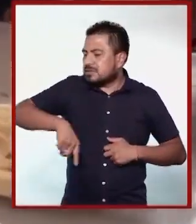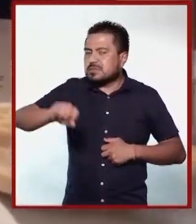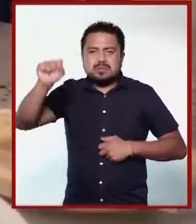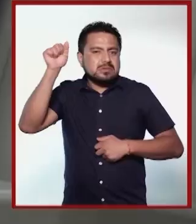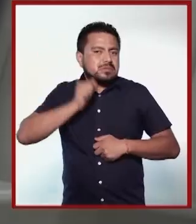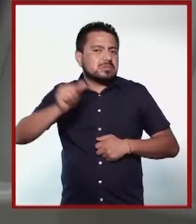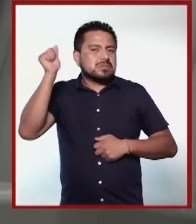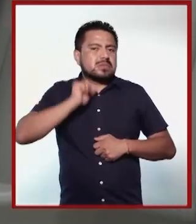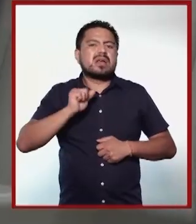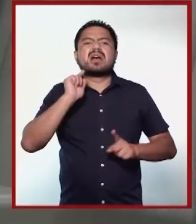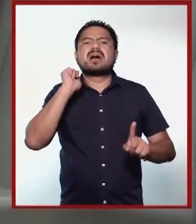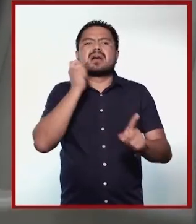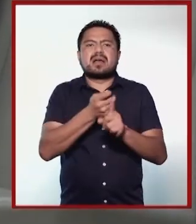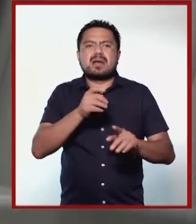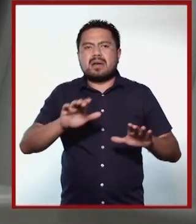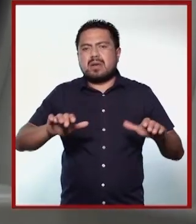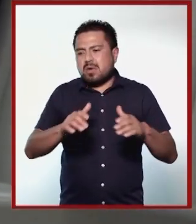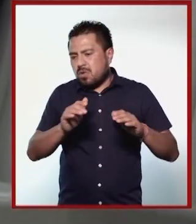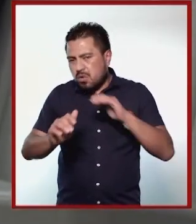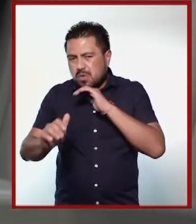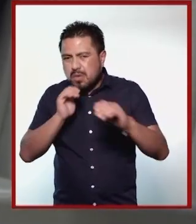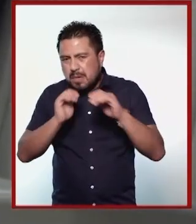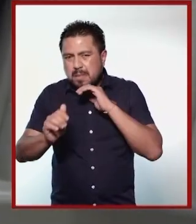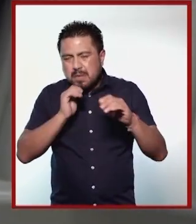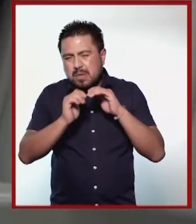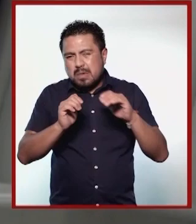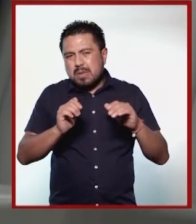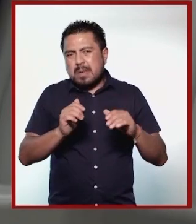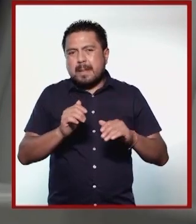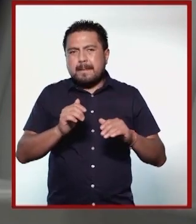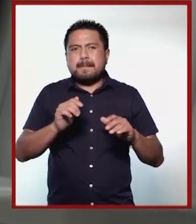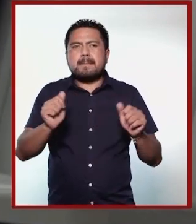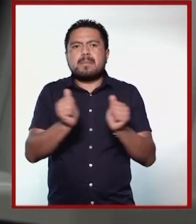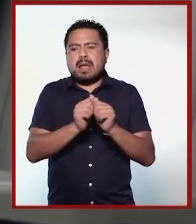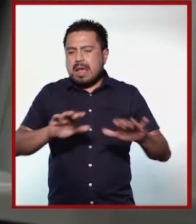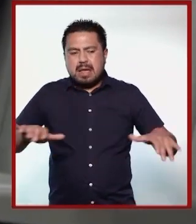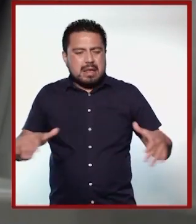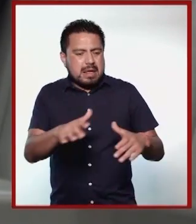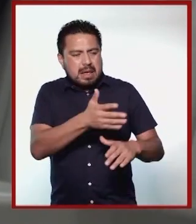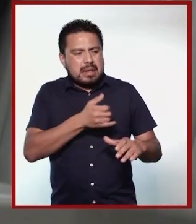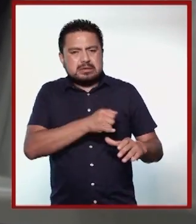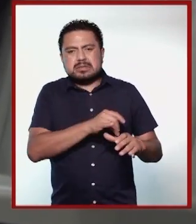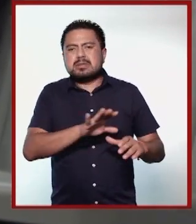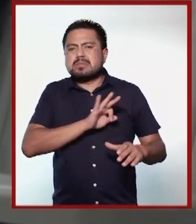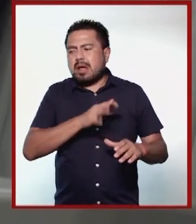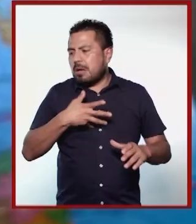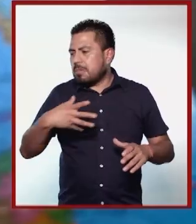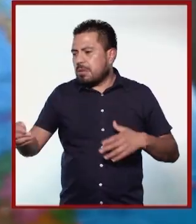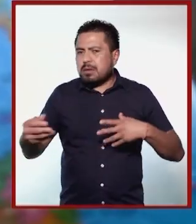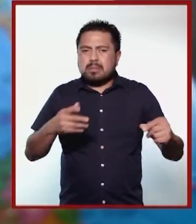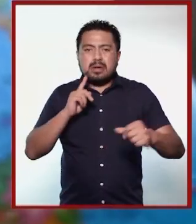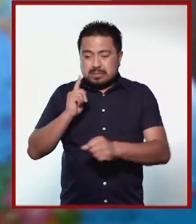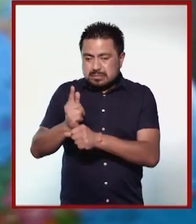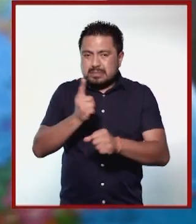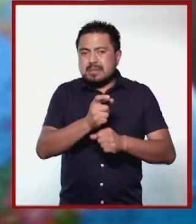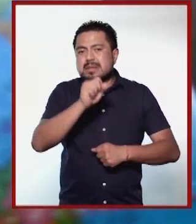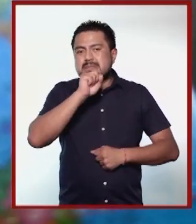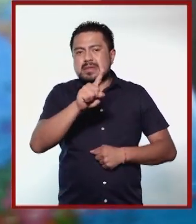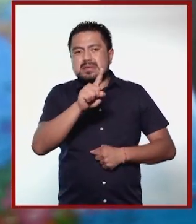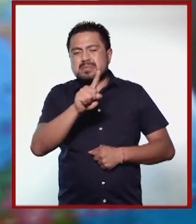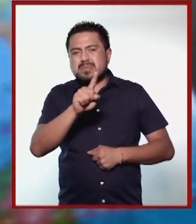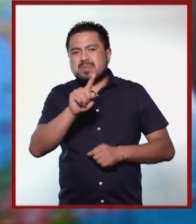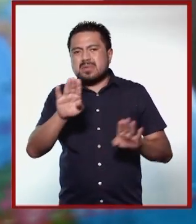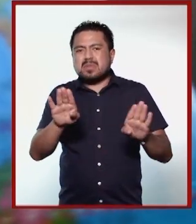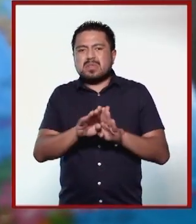es el que al comunicarse entre sí se contagia, ¿no? Y hemos visto también que han saltado